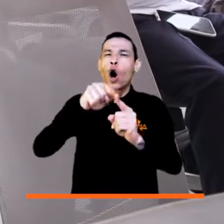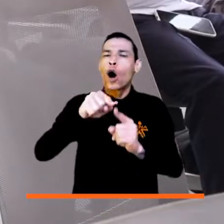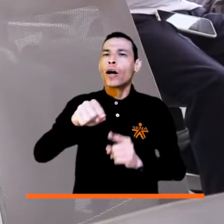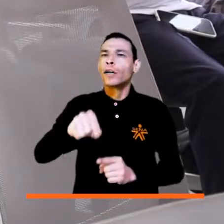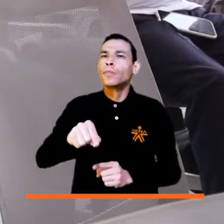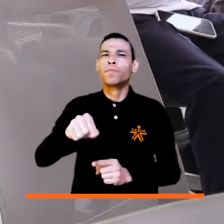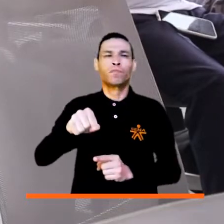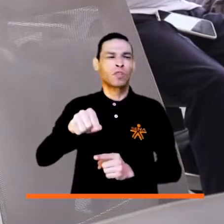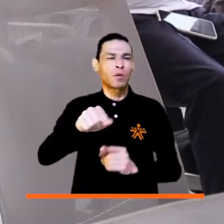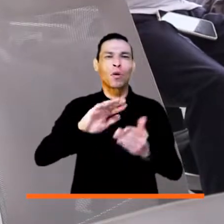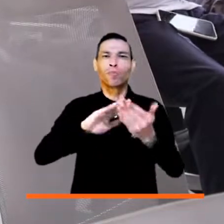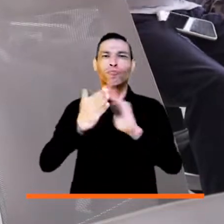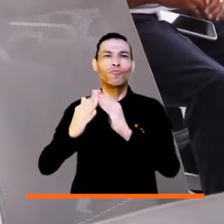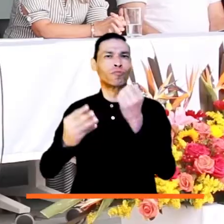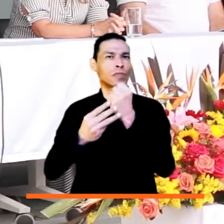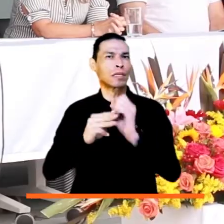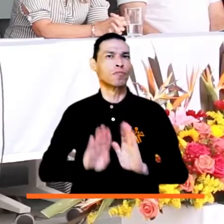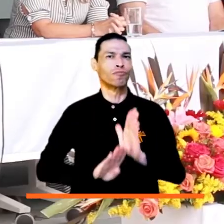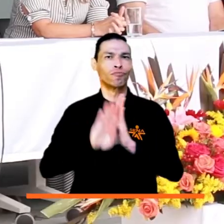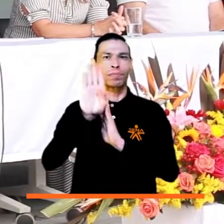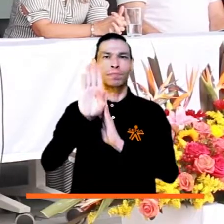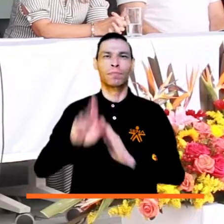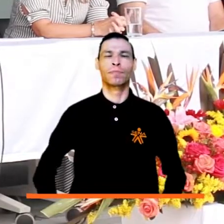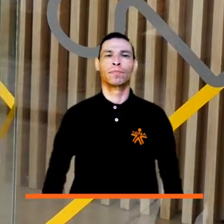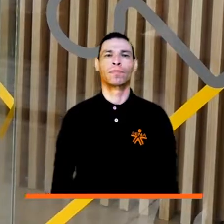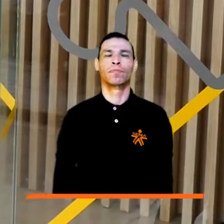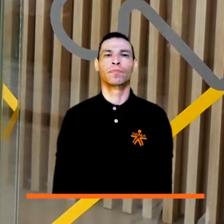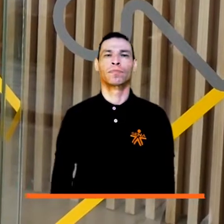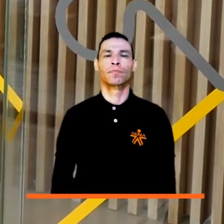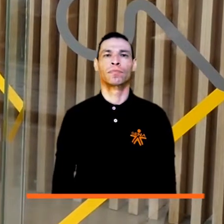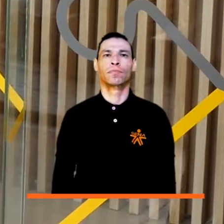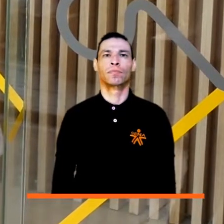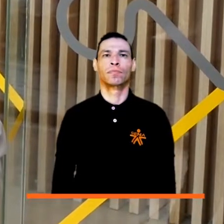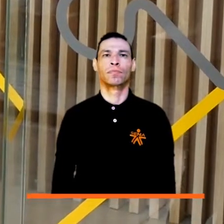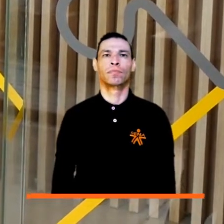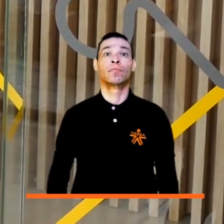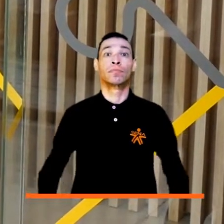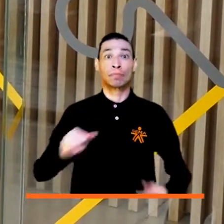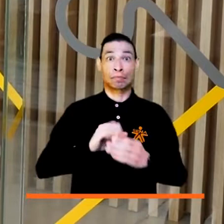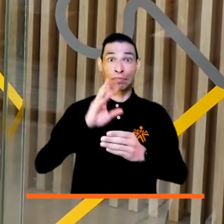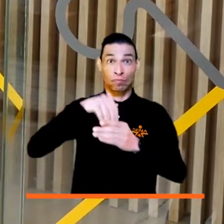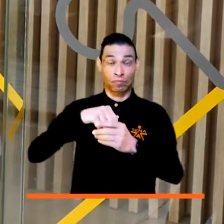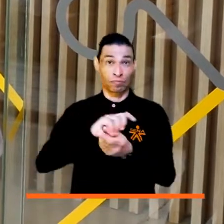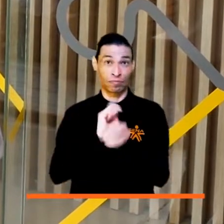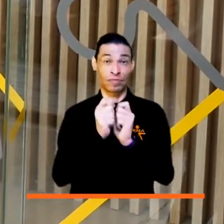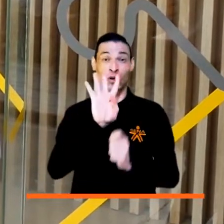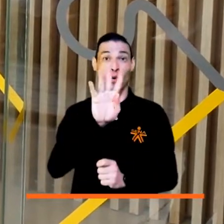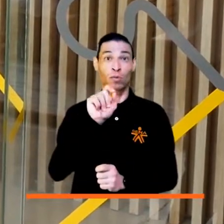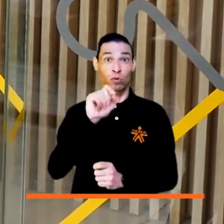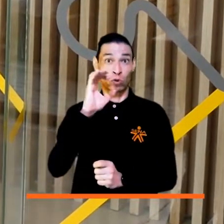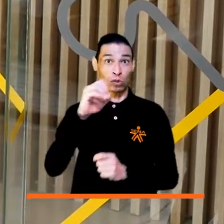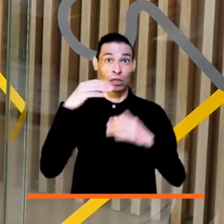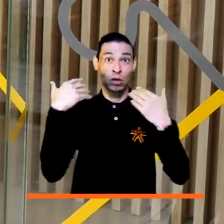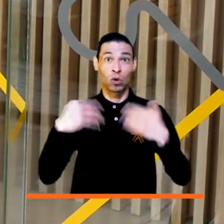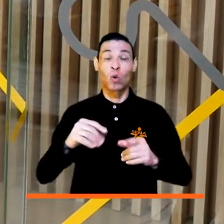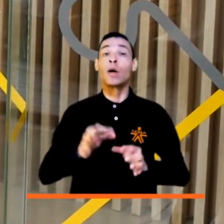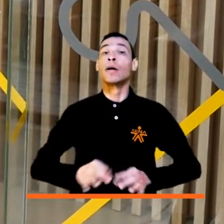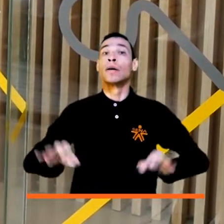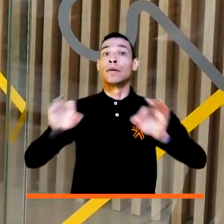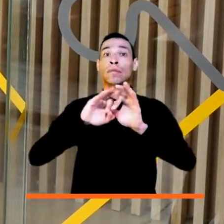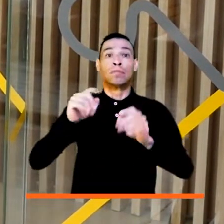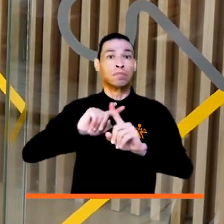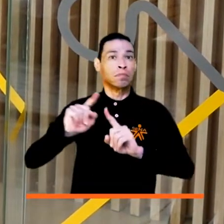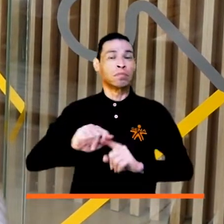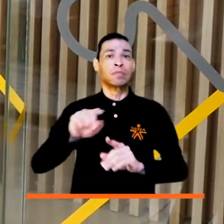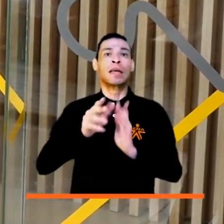y engrandecer esta comunidad SENA. En el marco de la industria 4.0, cada vez coge mucho más fuerza